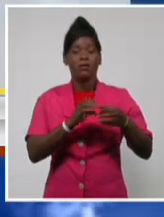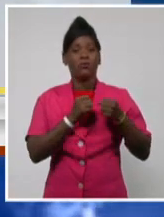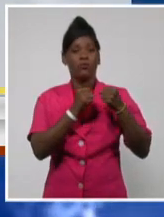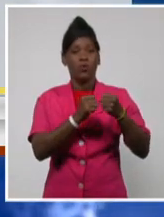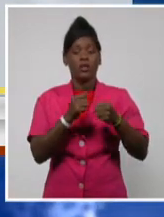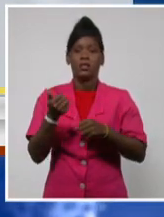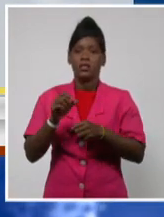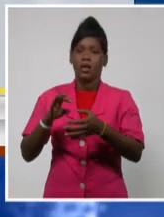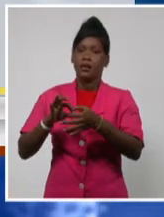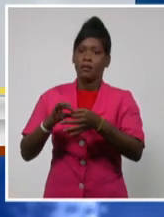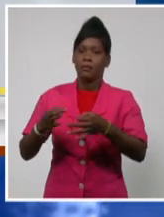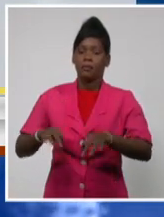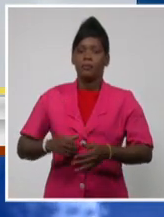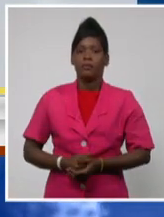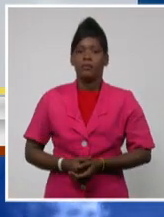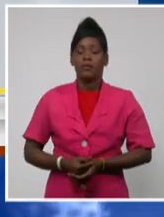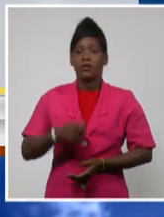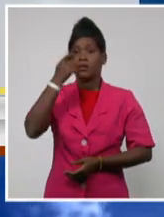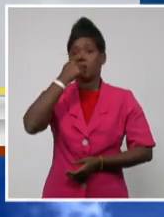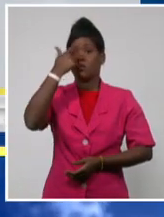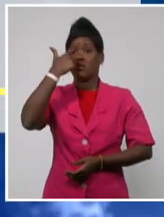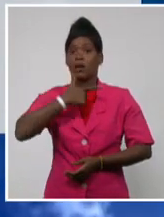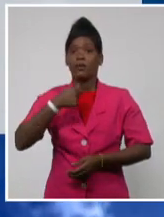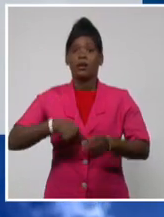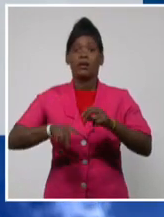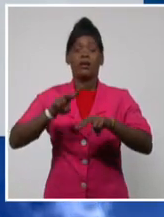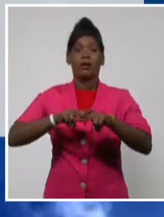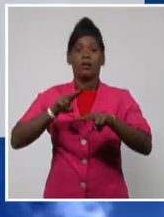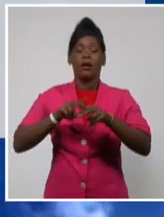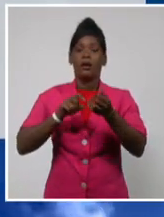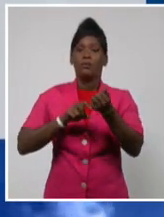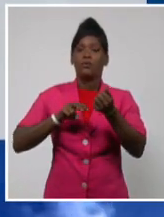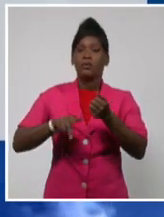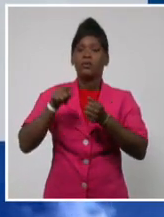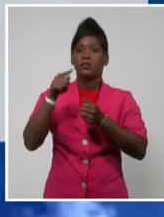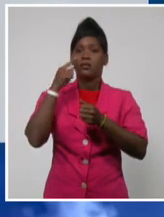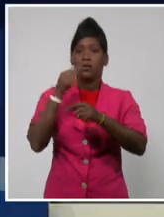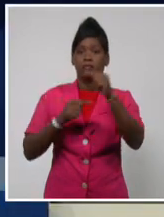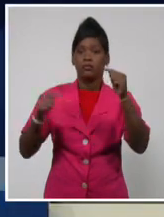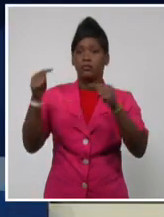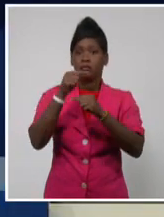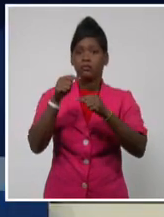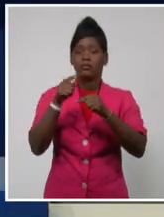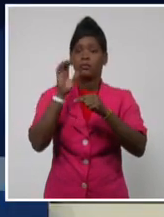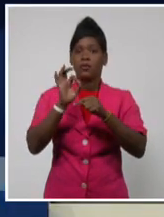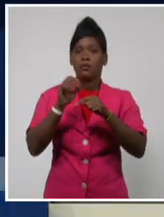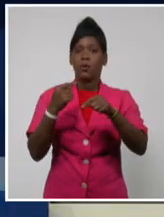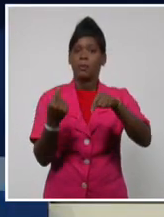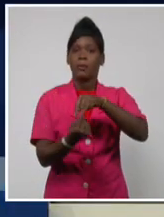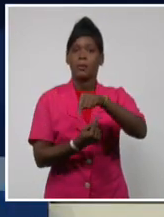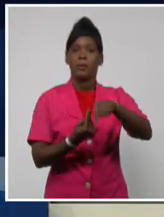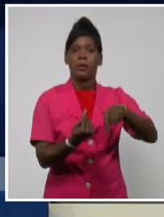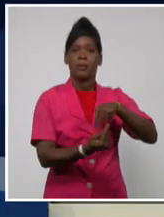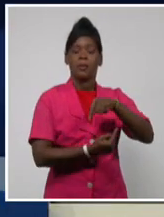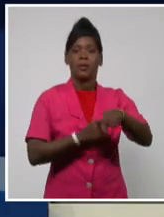graves. Ciego de Ávila y La Habana se mantienen como las provincias de mayor transmisión en el país. Seguimos